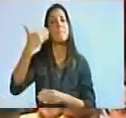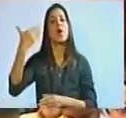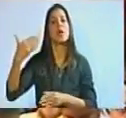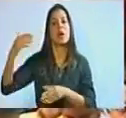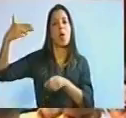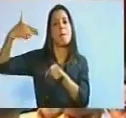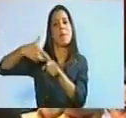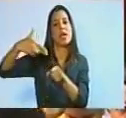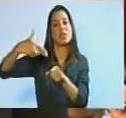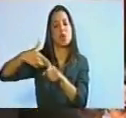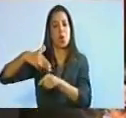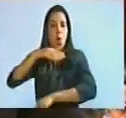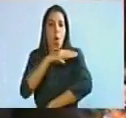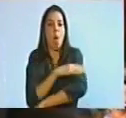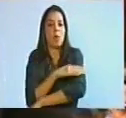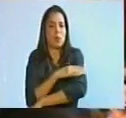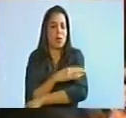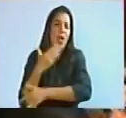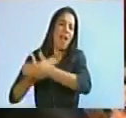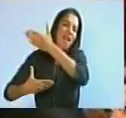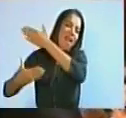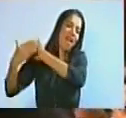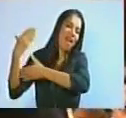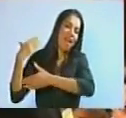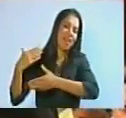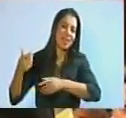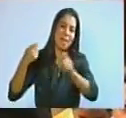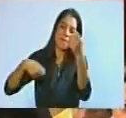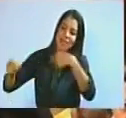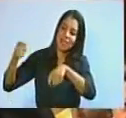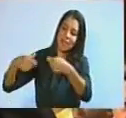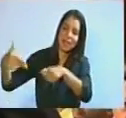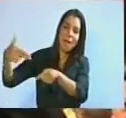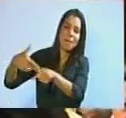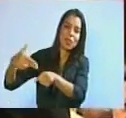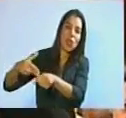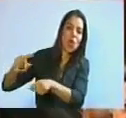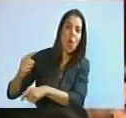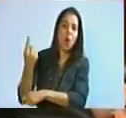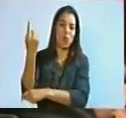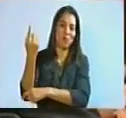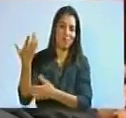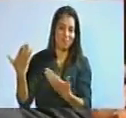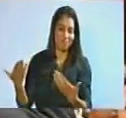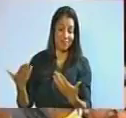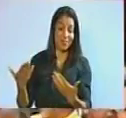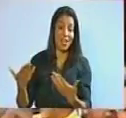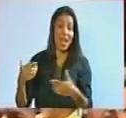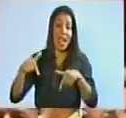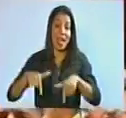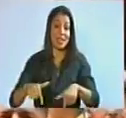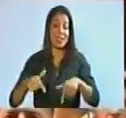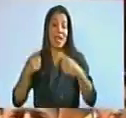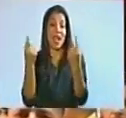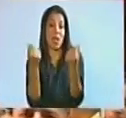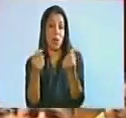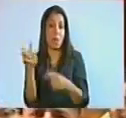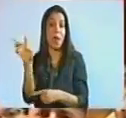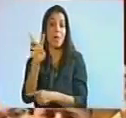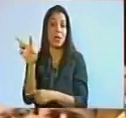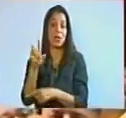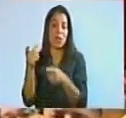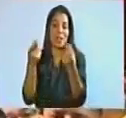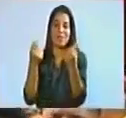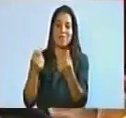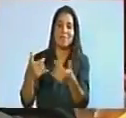heredamos de la Cuarta República. Ese es un elemento fundamental. Una economía incluso